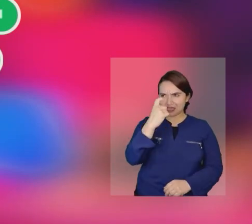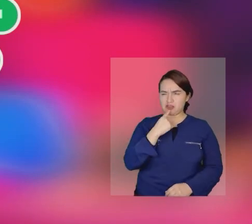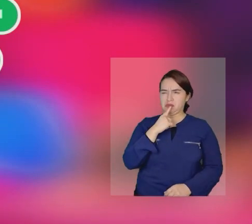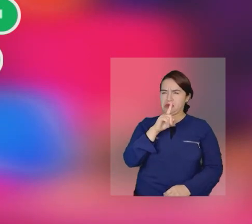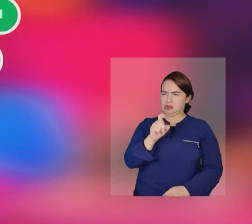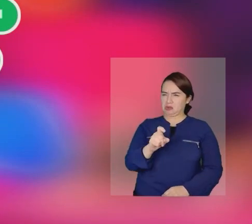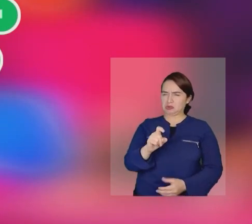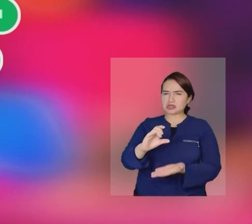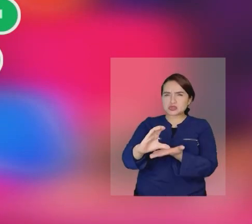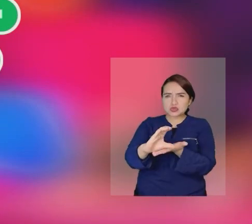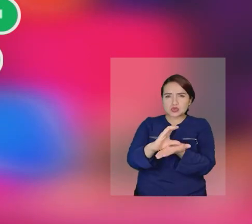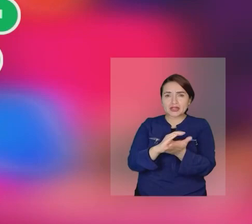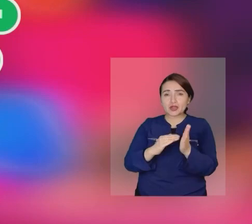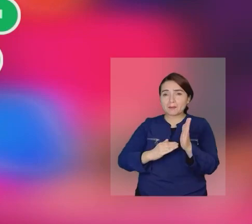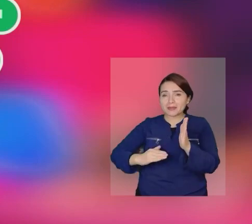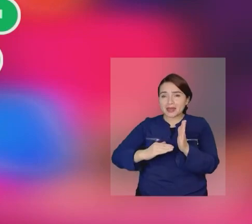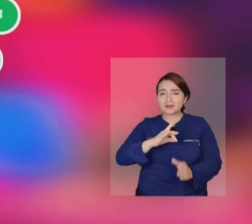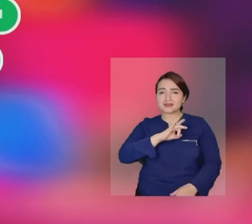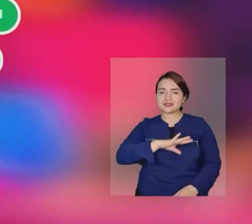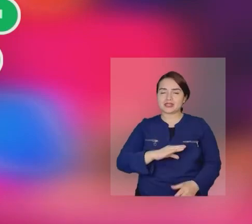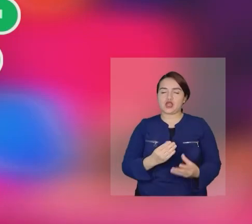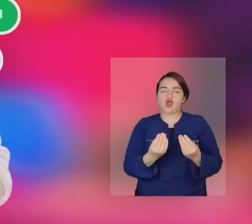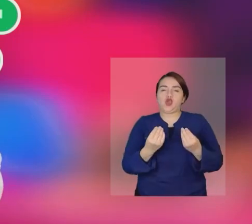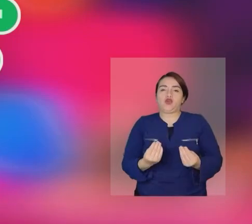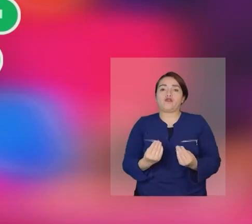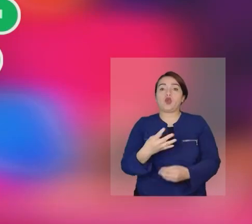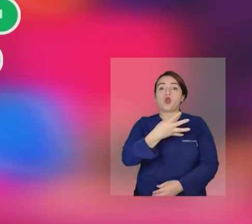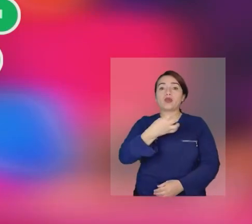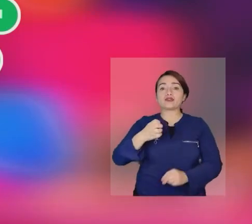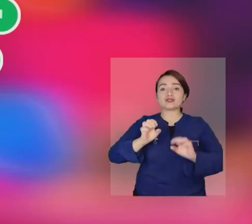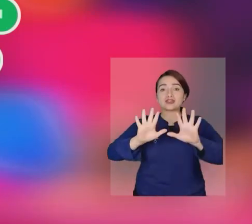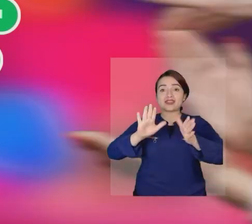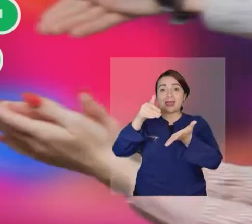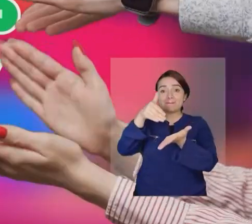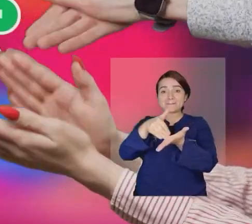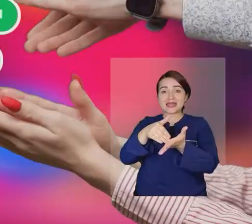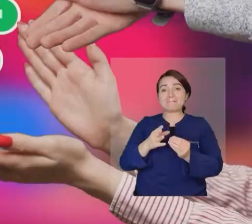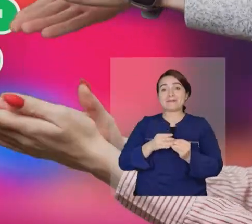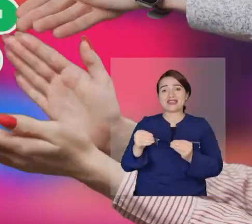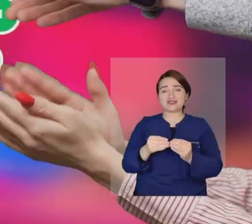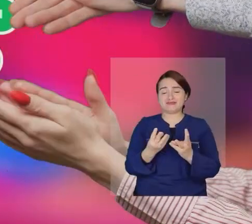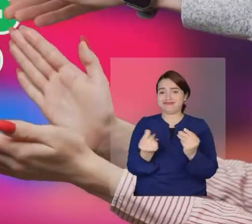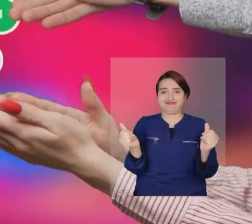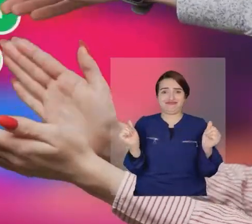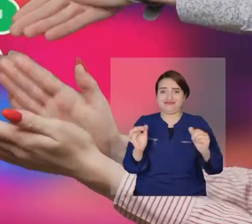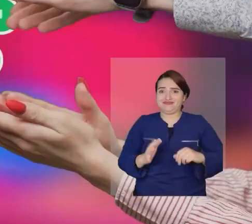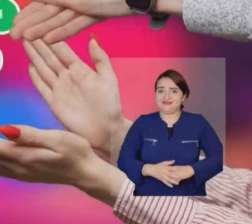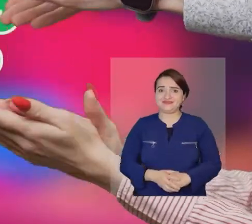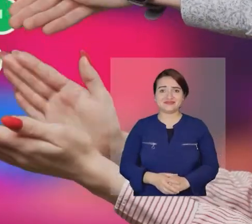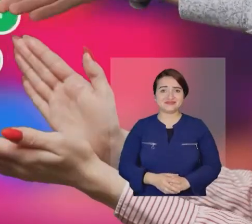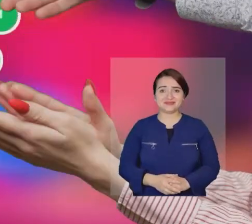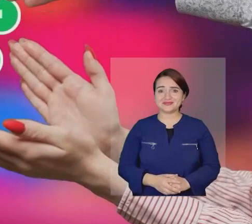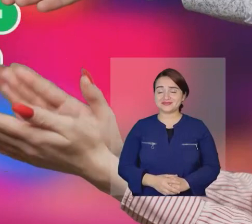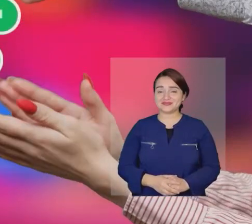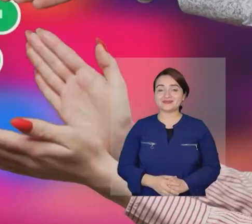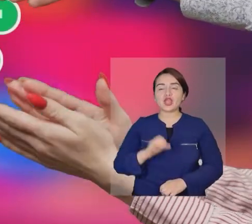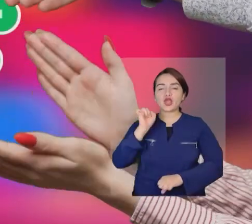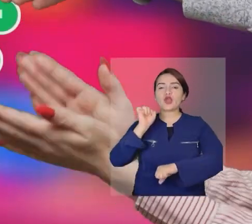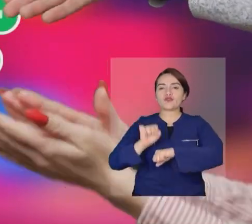en serio me estoy preguntando Cuánto es el sueldo mínimo obviamente 410 mil pesos y te digo no alcanza para nada